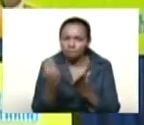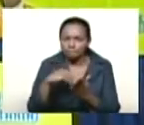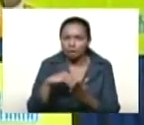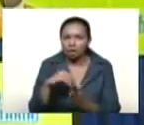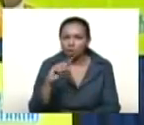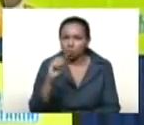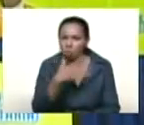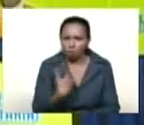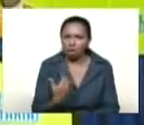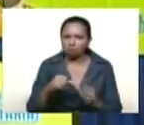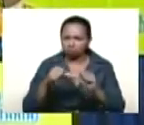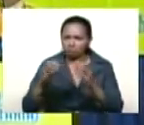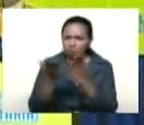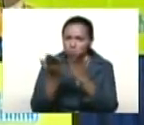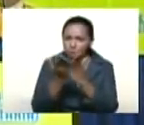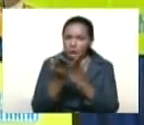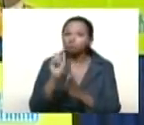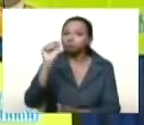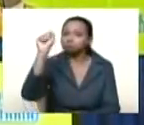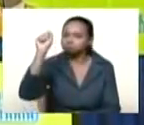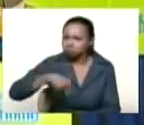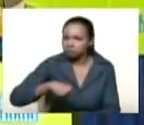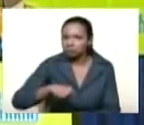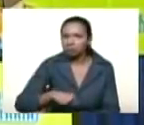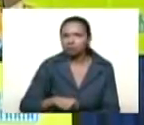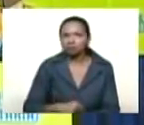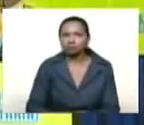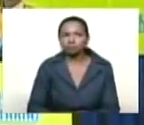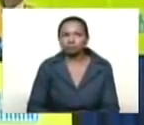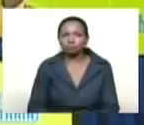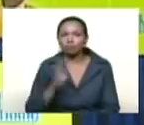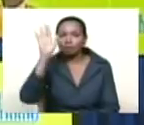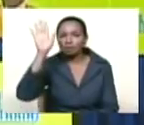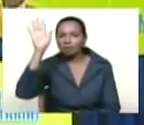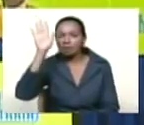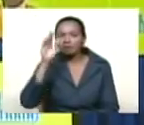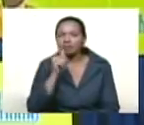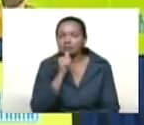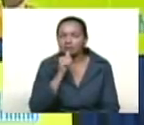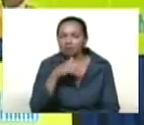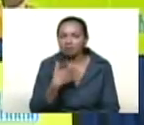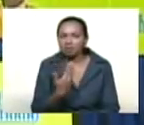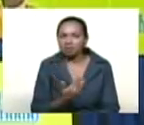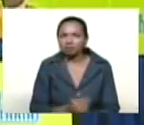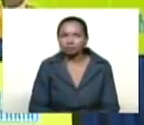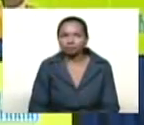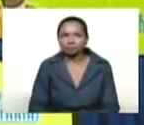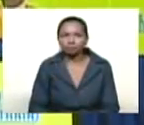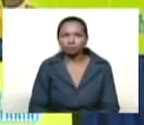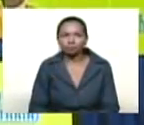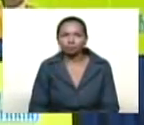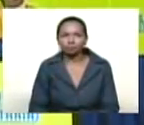quieren? Hay algunos que no levantaron la mano. Los que no levantaron la mano no siguen, pues.